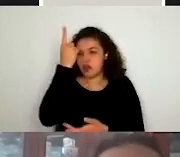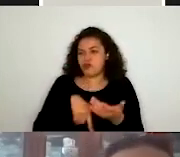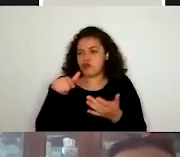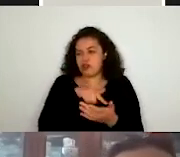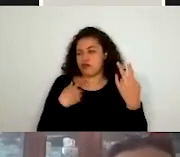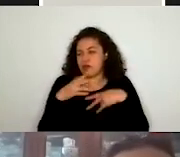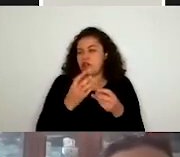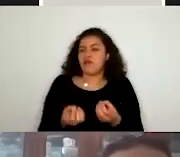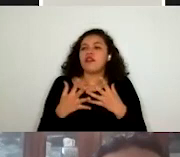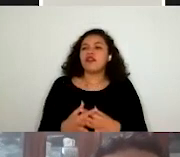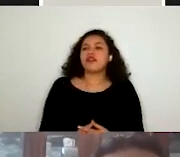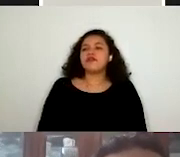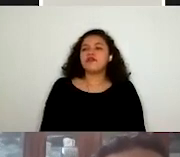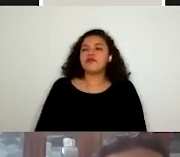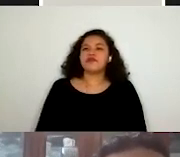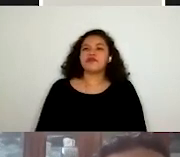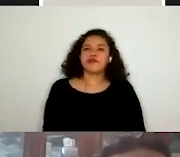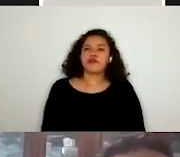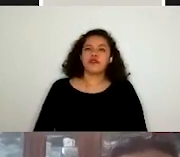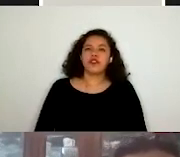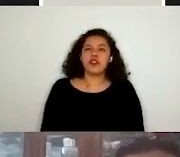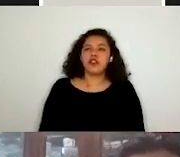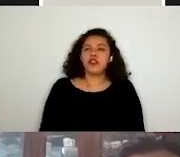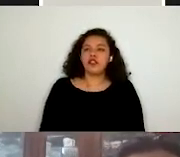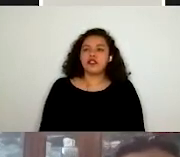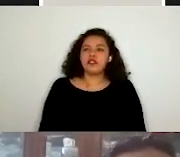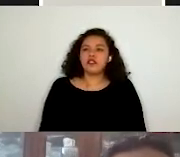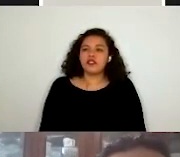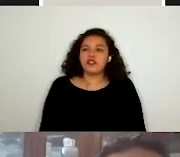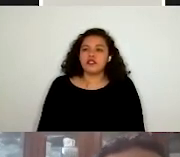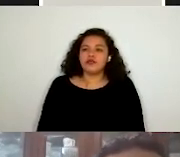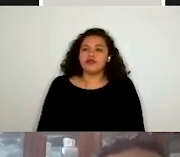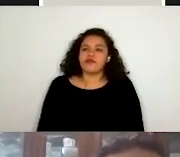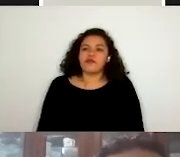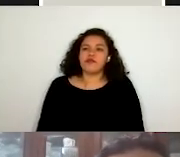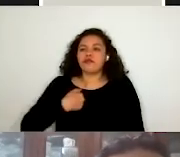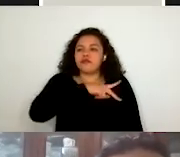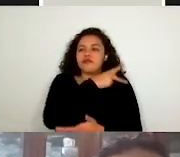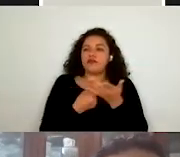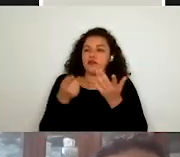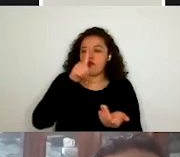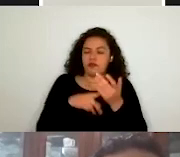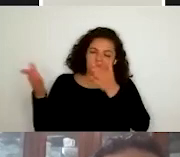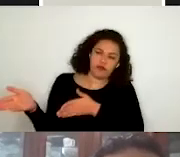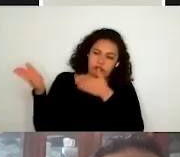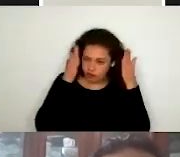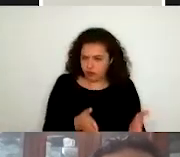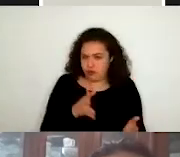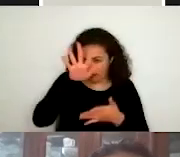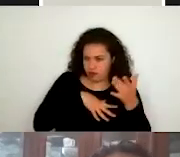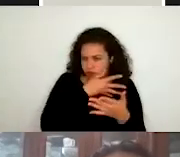caso, a consumir bebidas y alimentos. Nos pasamos al programa interno y a través de una